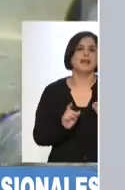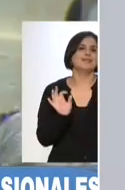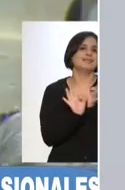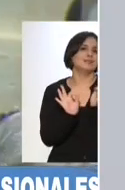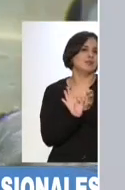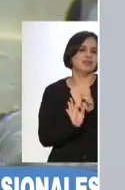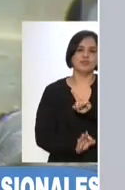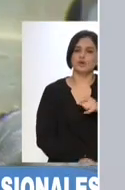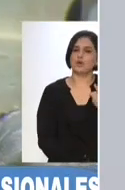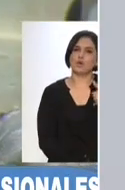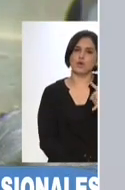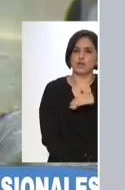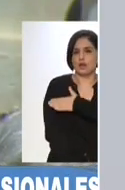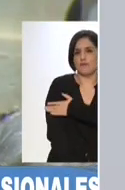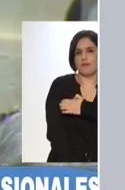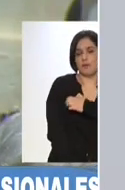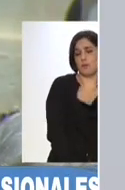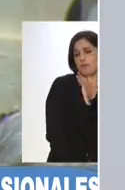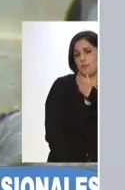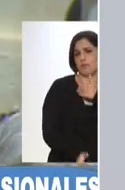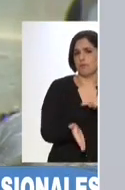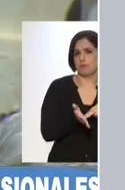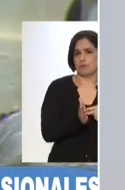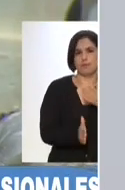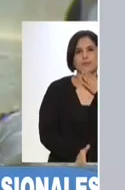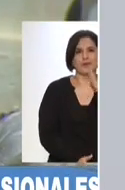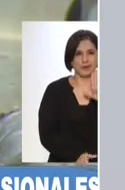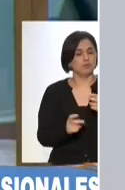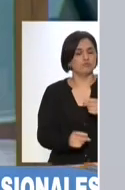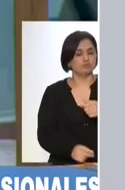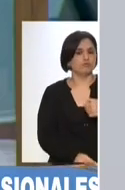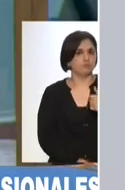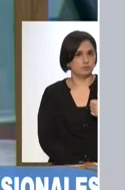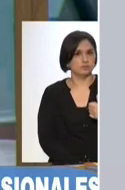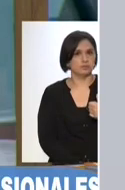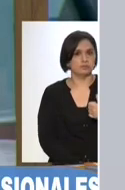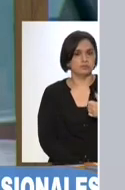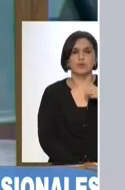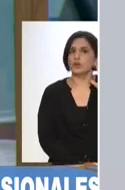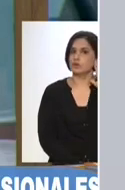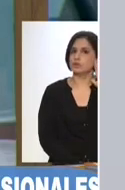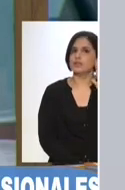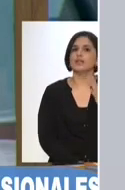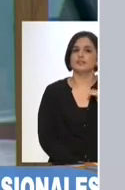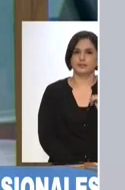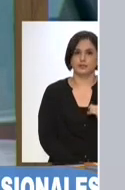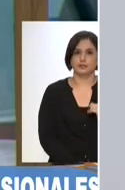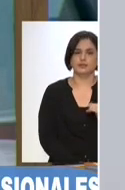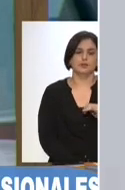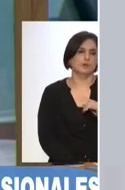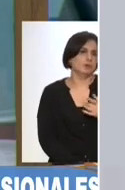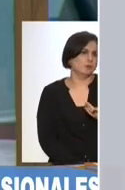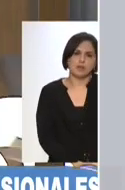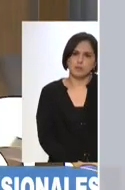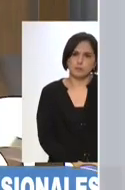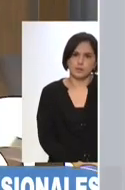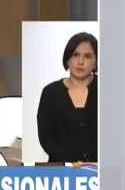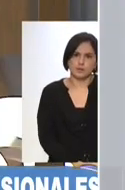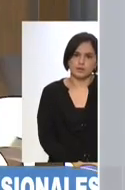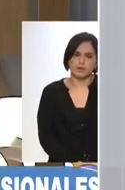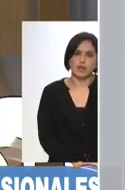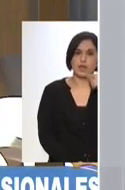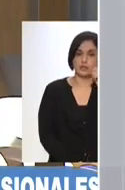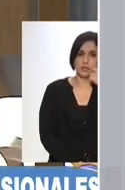aumenten las pensiones. incorporamos más en el pilar solidario. ¿Cómo hacemos el pilar solidario? Lo hacemos con impuestos generales, con impuestos